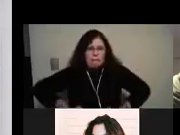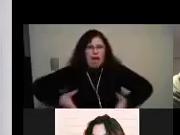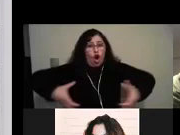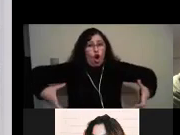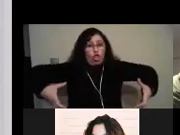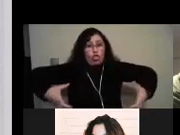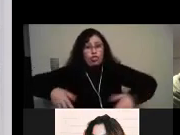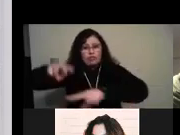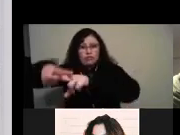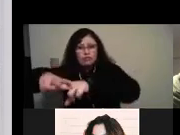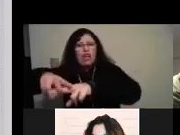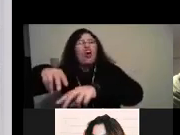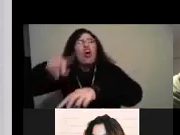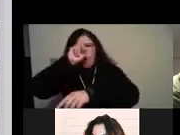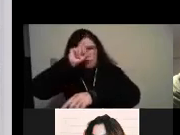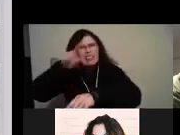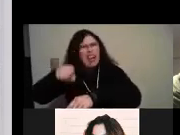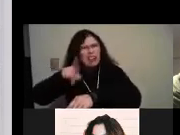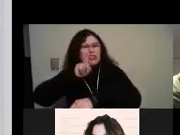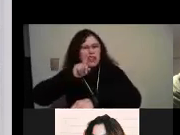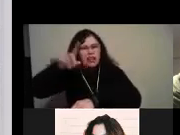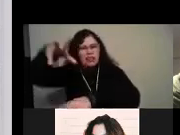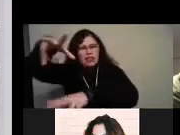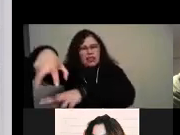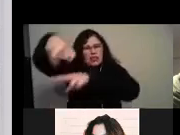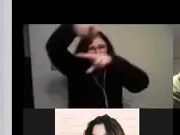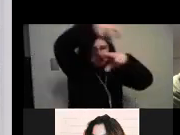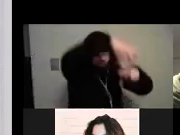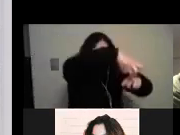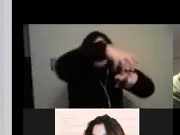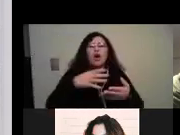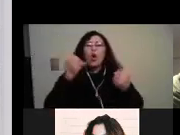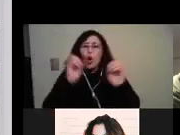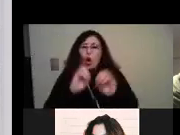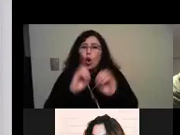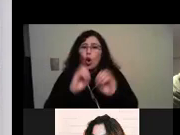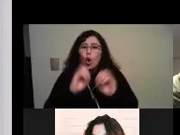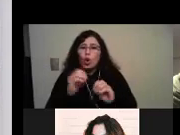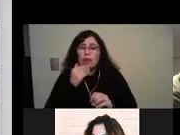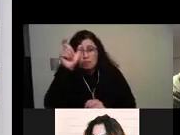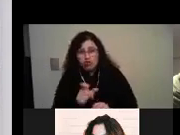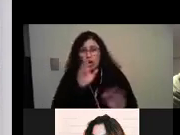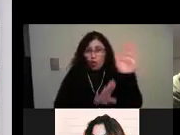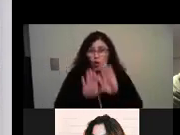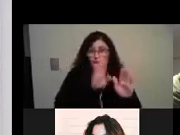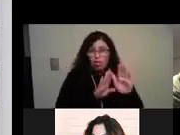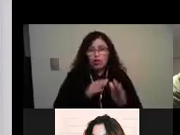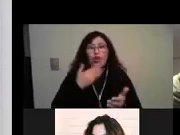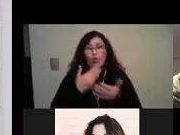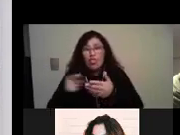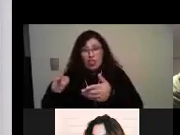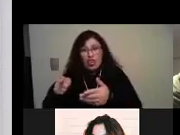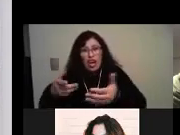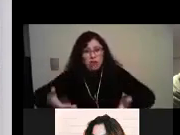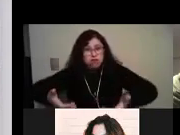los hospitales los tienen ya, o las personas que tienen el rol de cuidador de personas que tienen peso significativo,